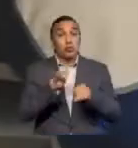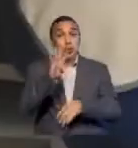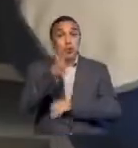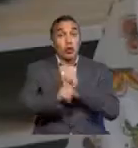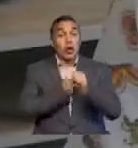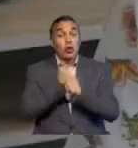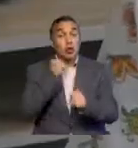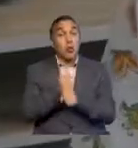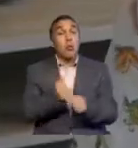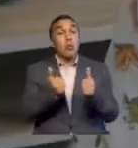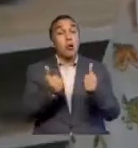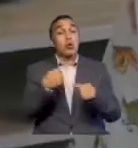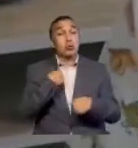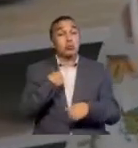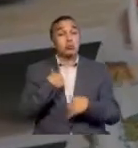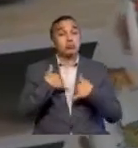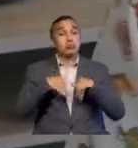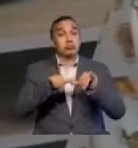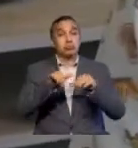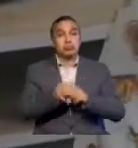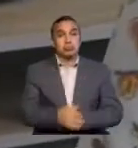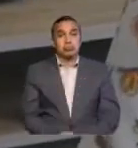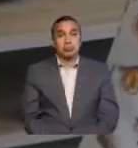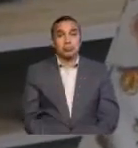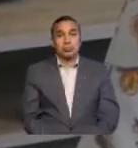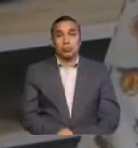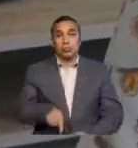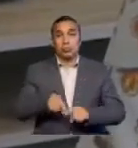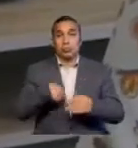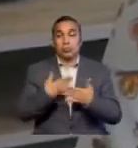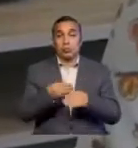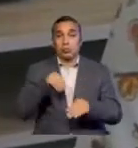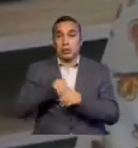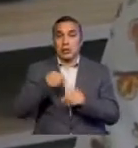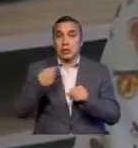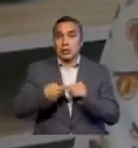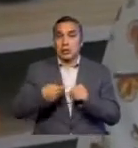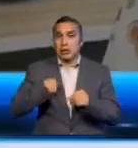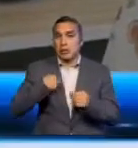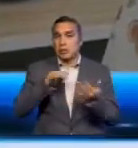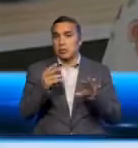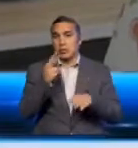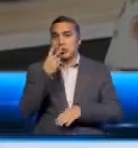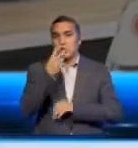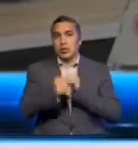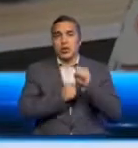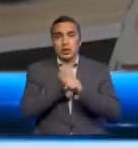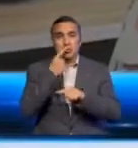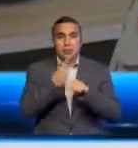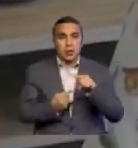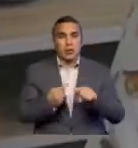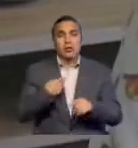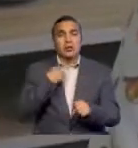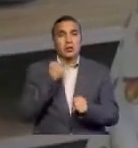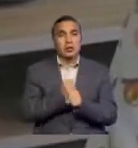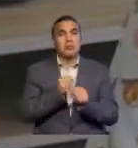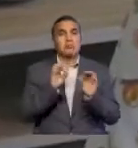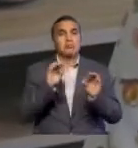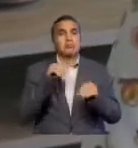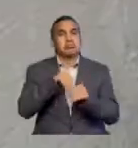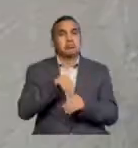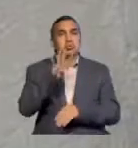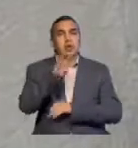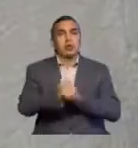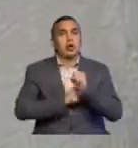cuatro años desde que llegué aquí más o menos dos años y medio tengo trabajo que casi